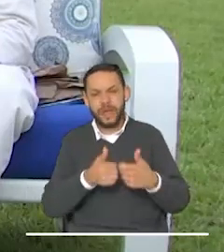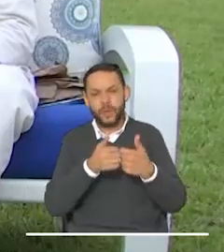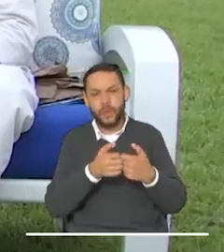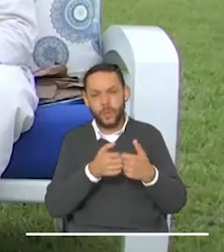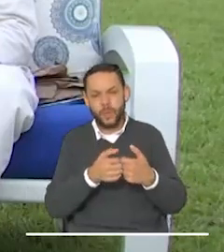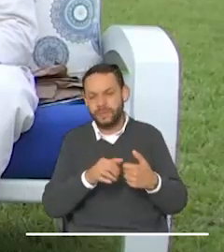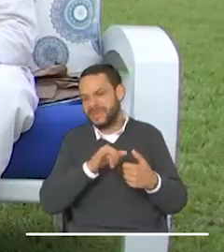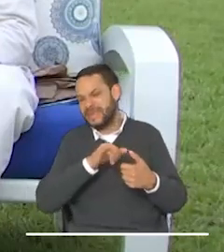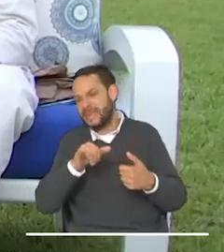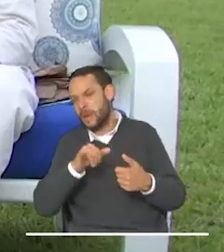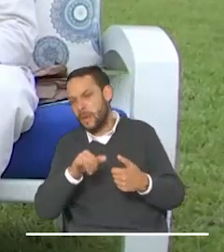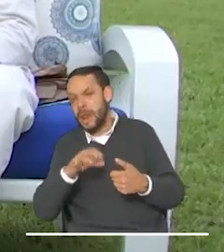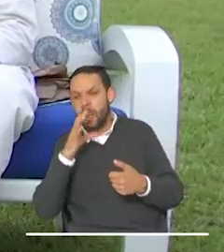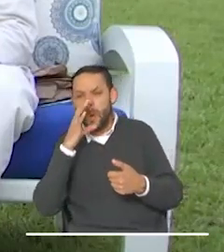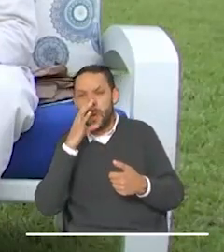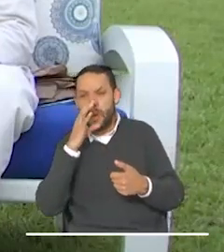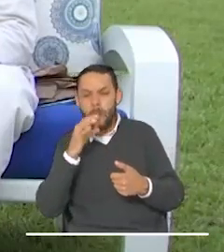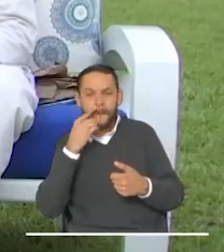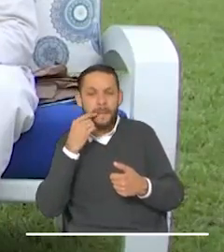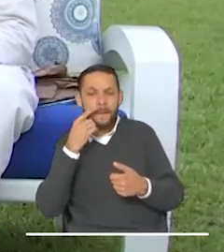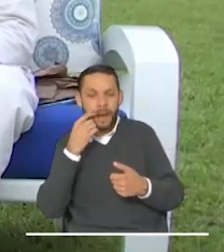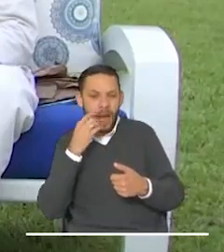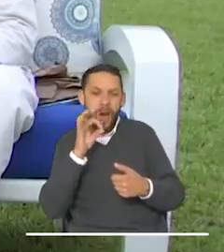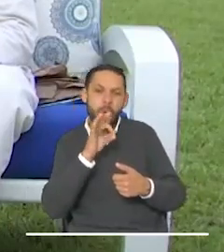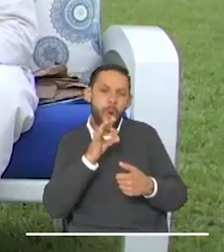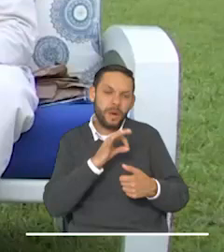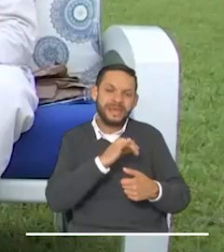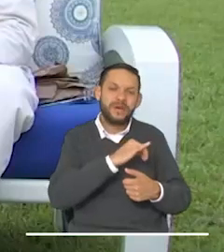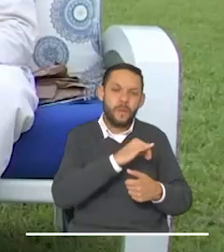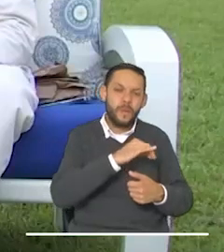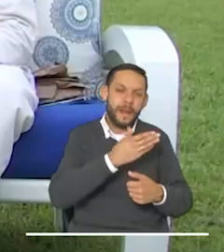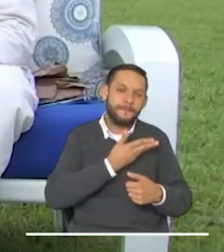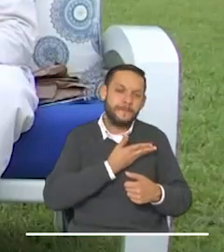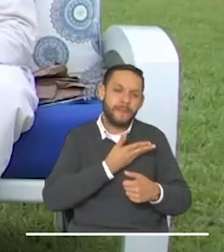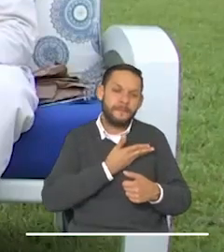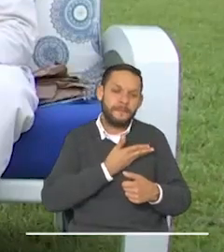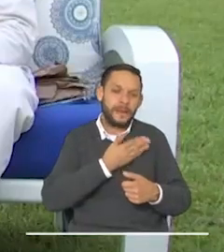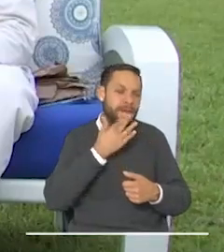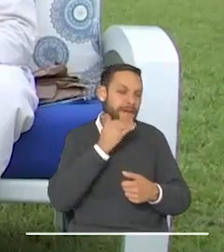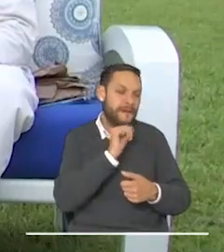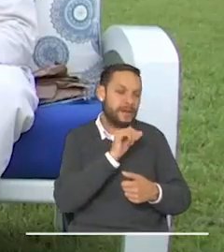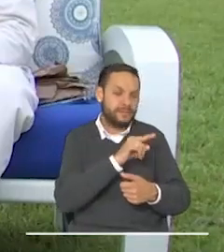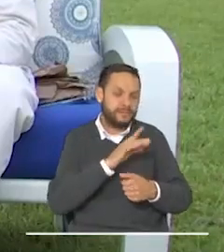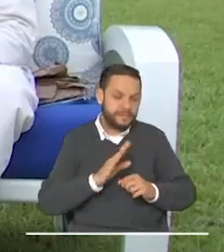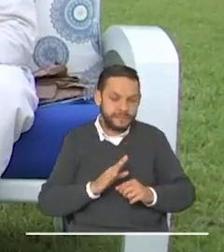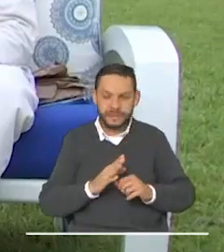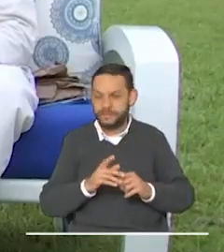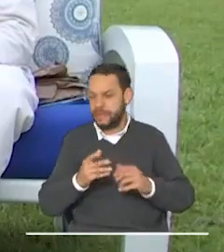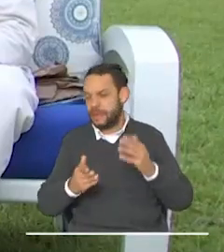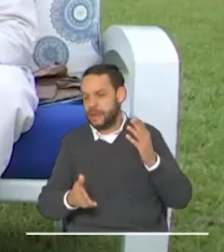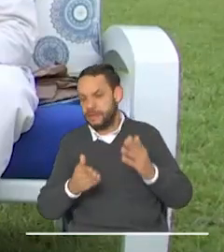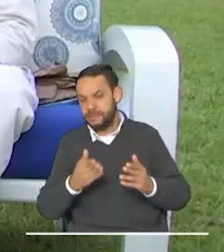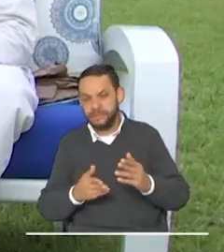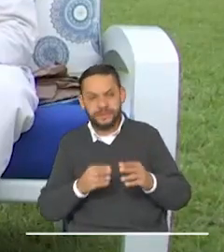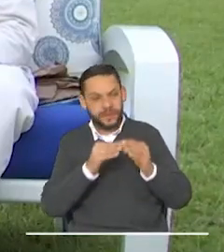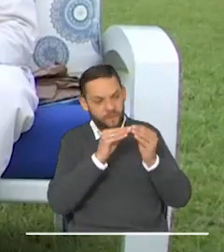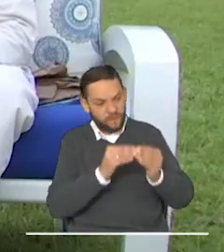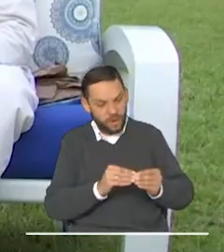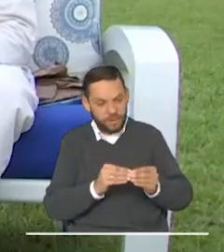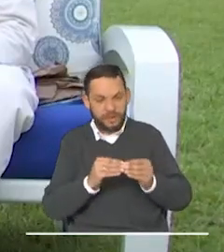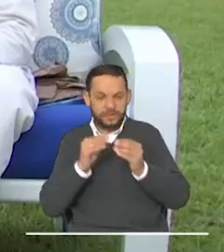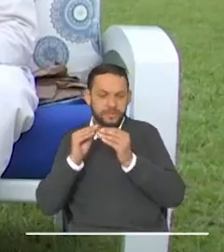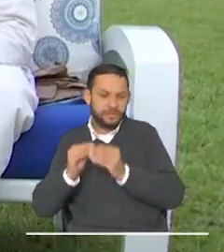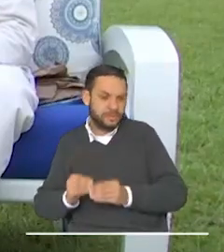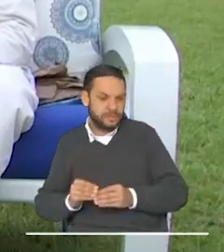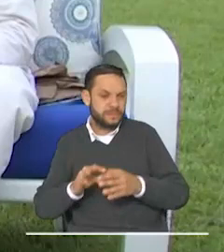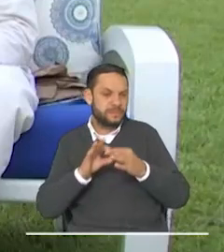a mi mamá en esa afectivas pues lo primero que yo debo tener consciente es que cierto tipo de particularidades me